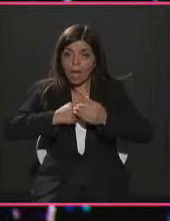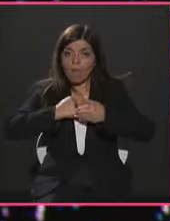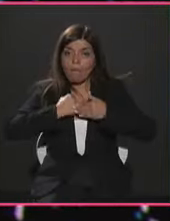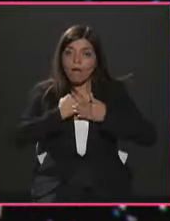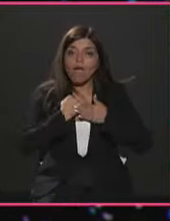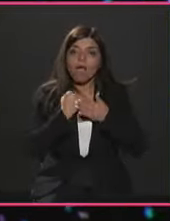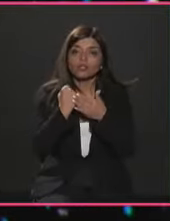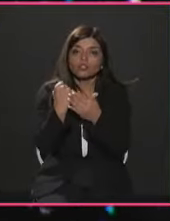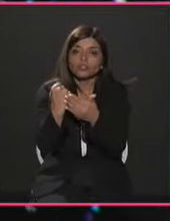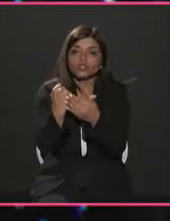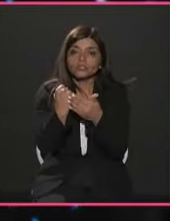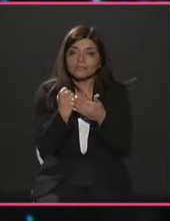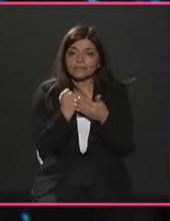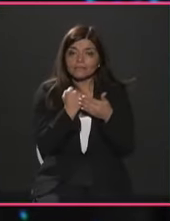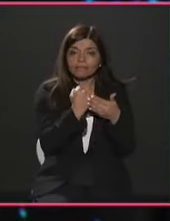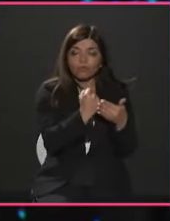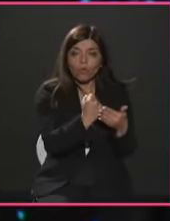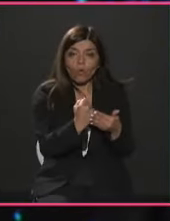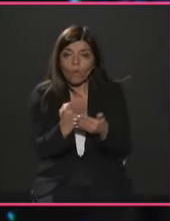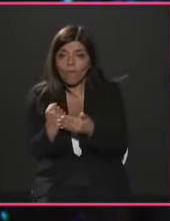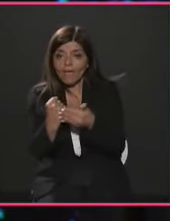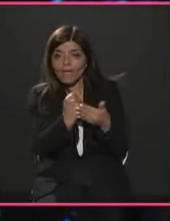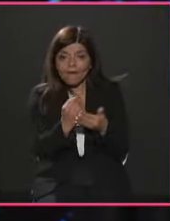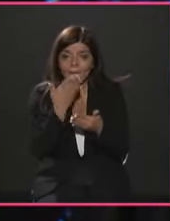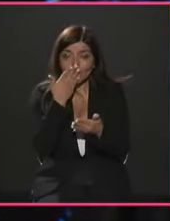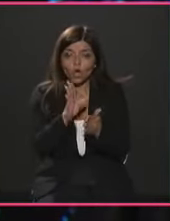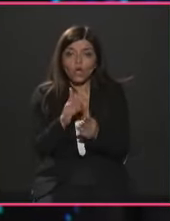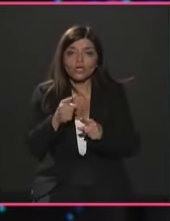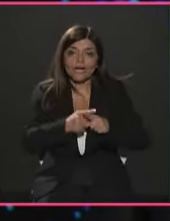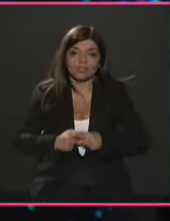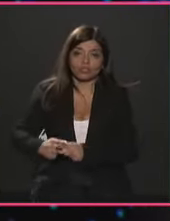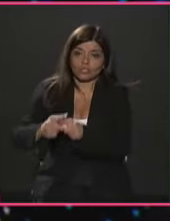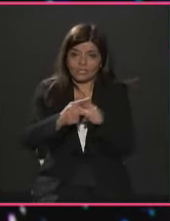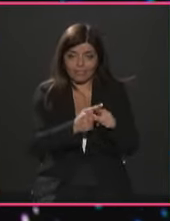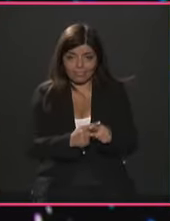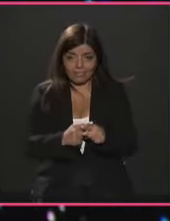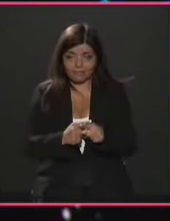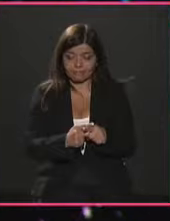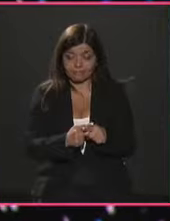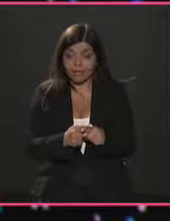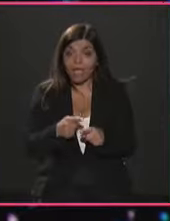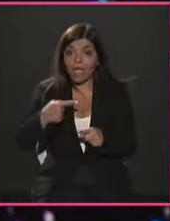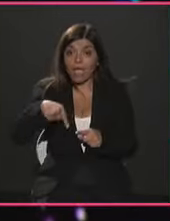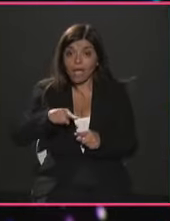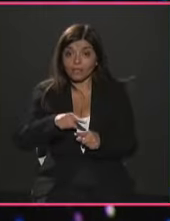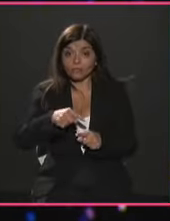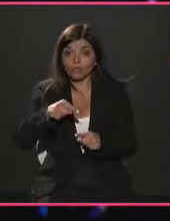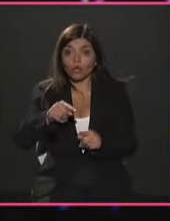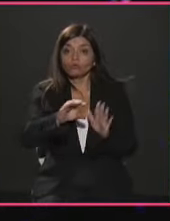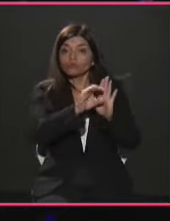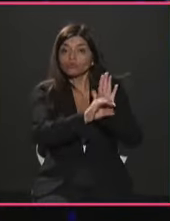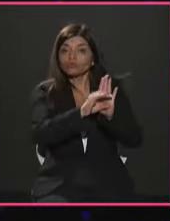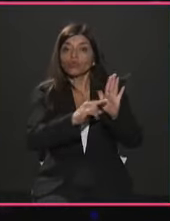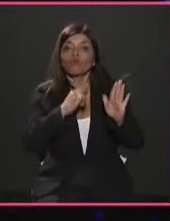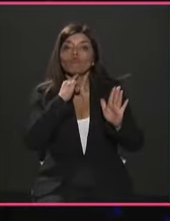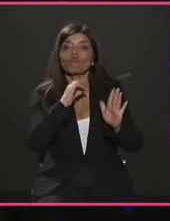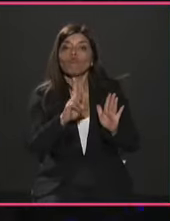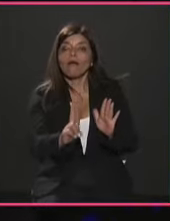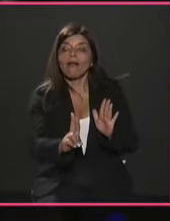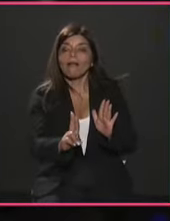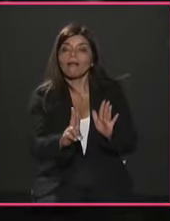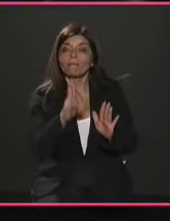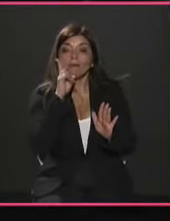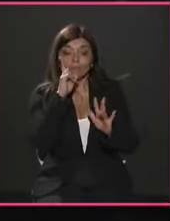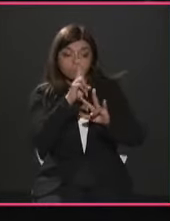contribuir a mejorar nuestra sociedad Ese es nuestro código QR Para que vean